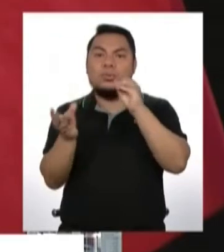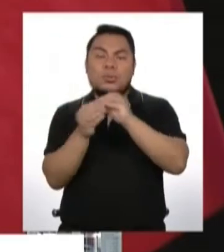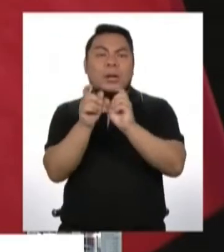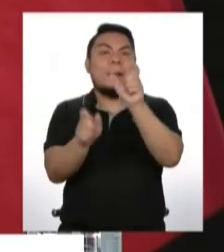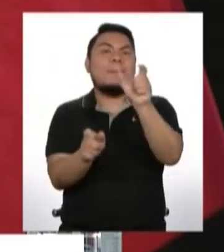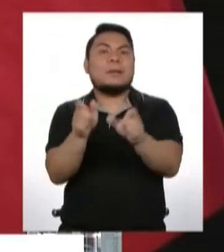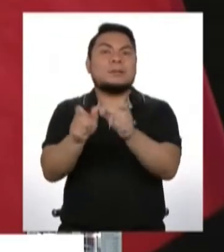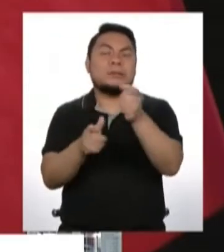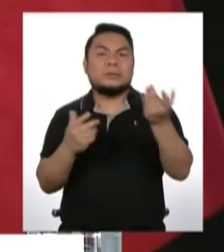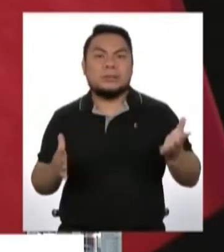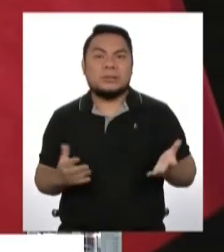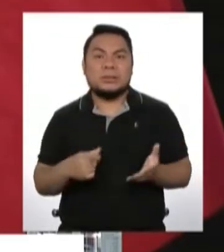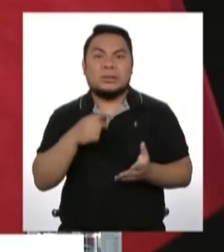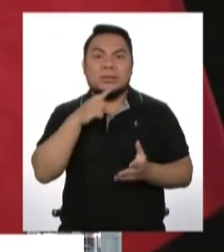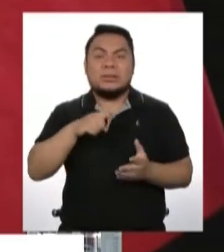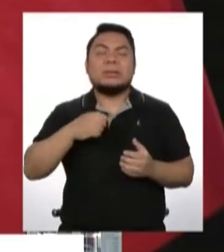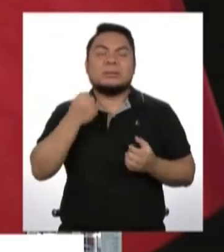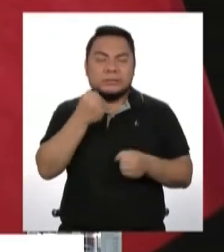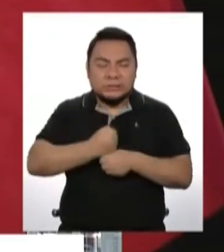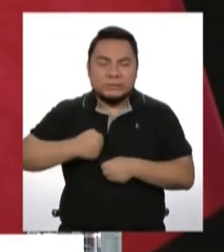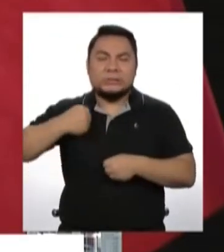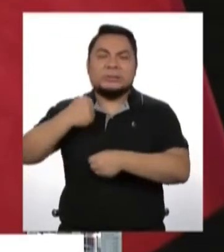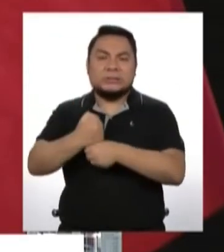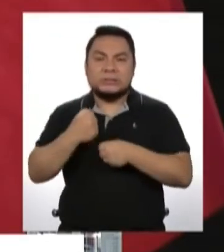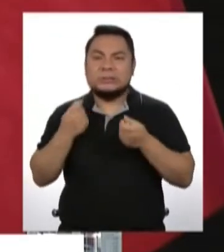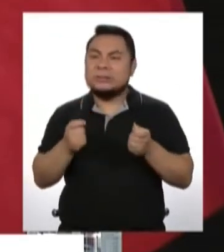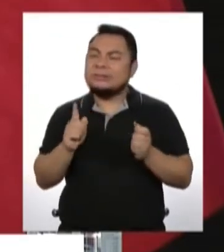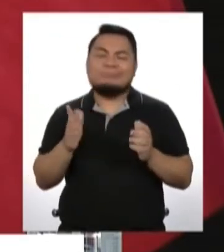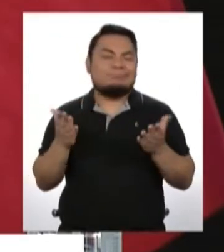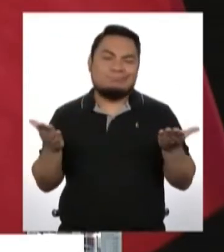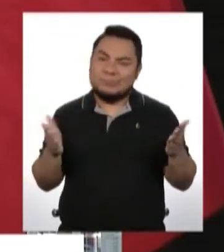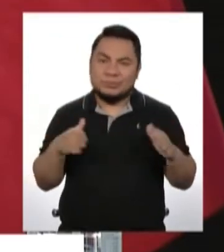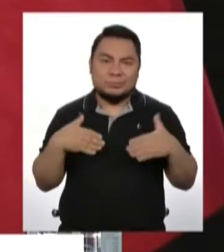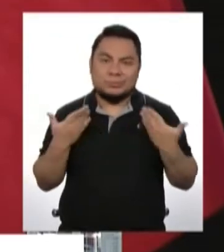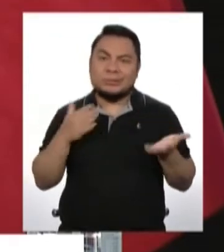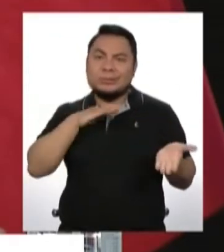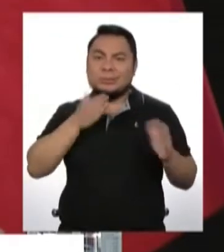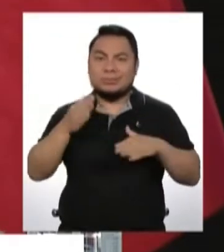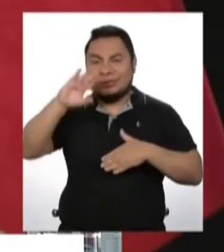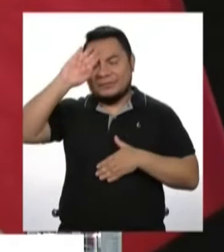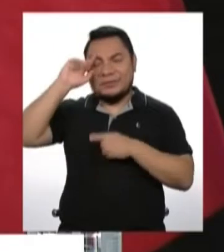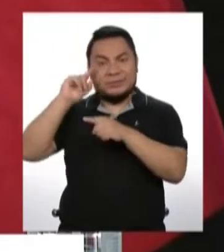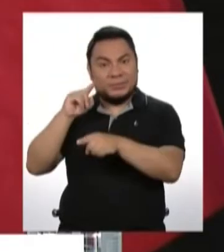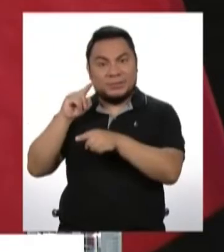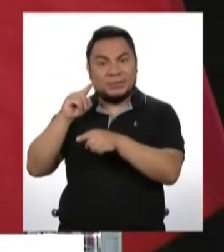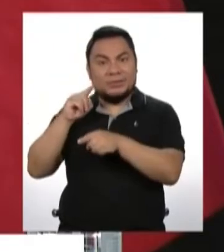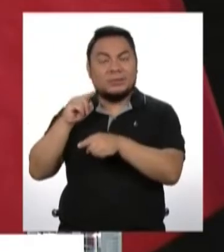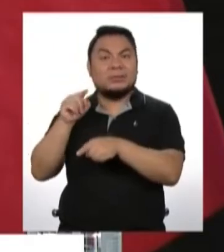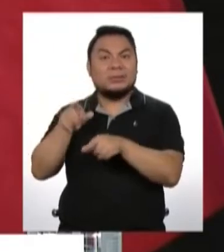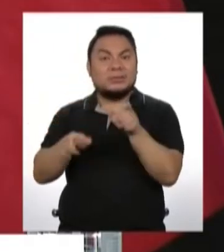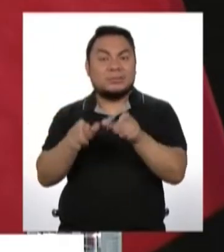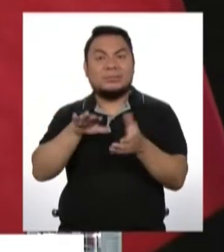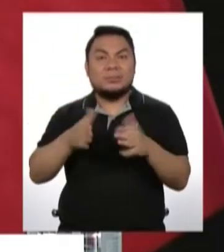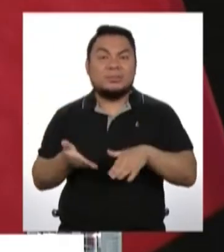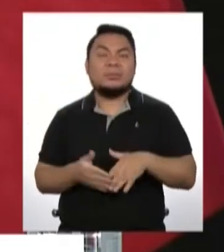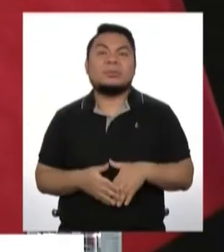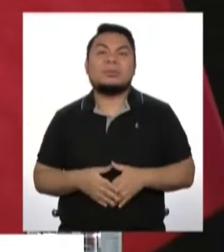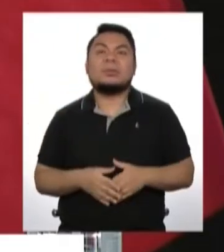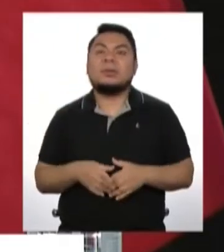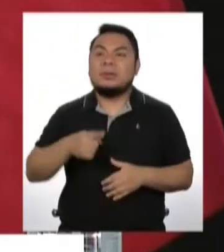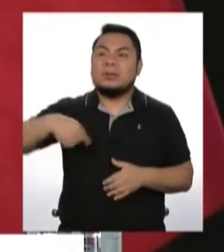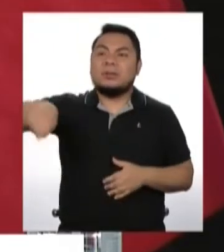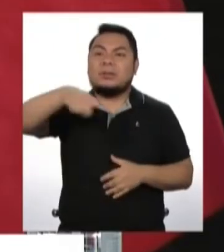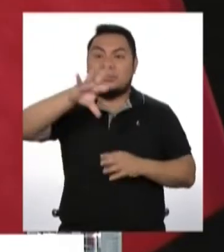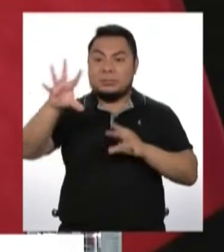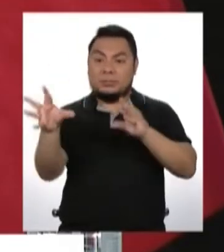que, a pesar del esfuerzo que se ha hecho, no han podido superar la enfermedad y finalmente han